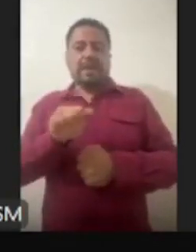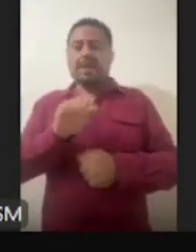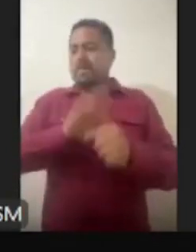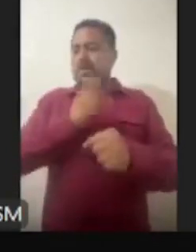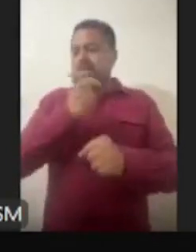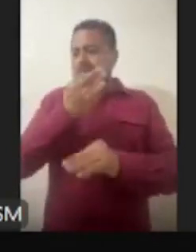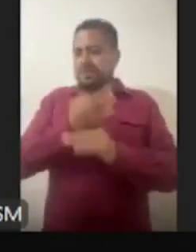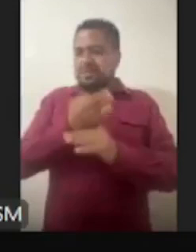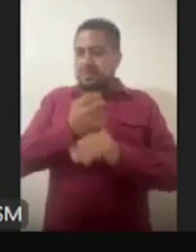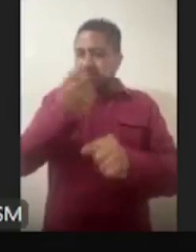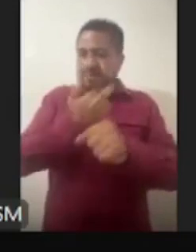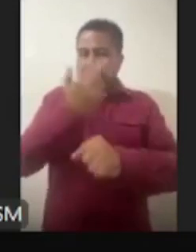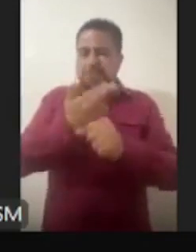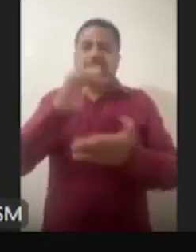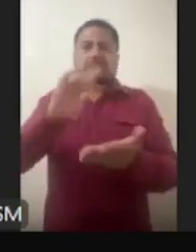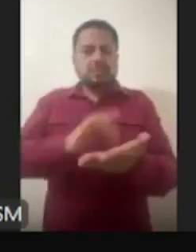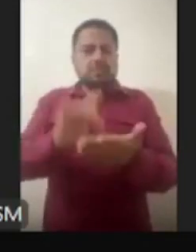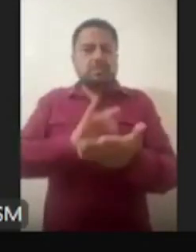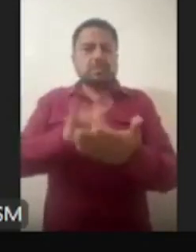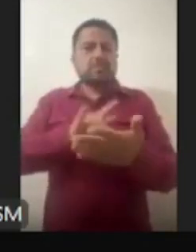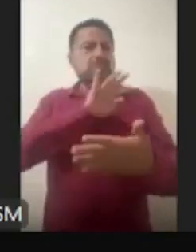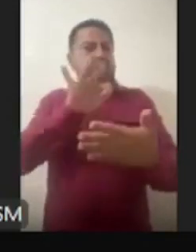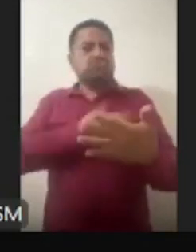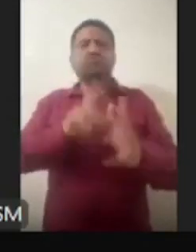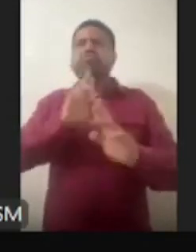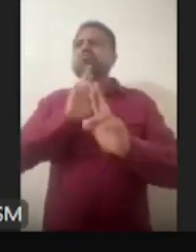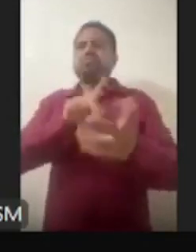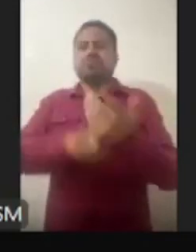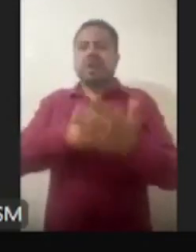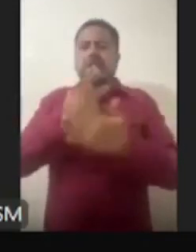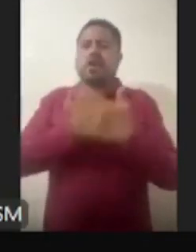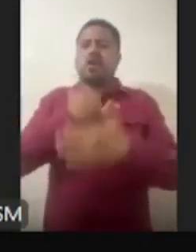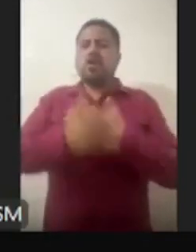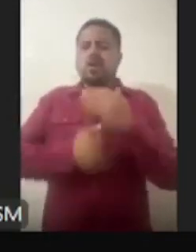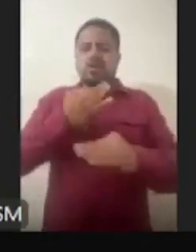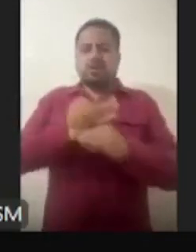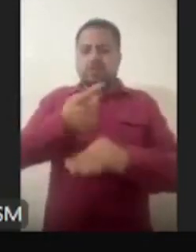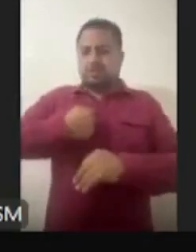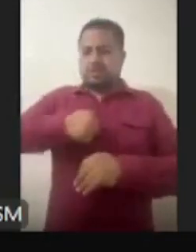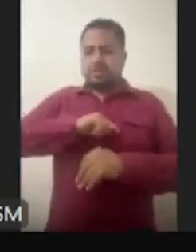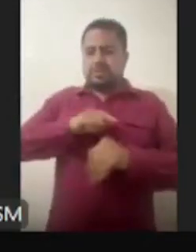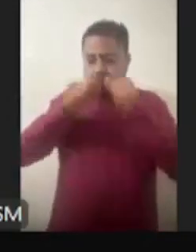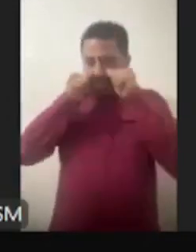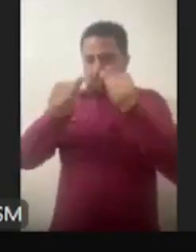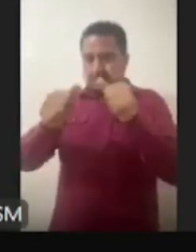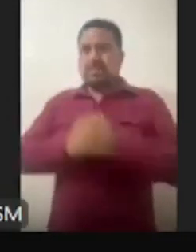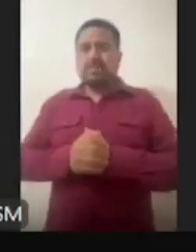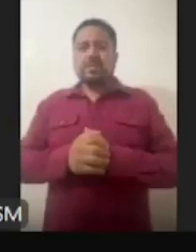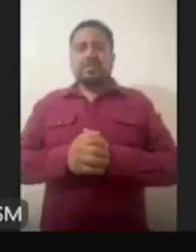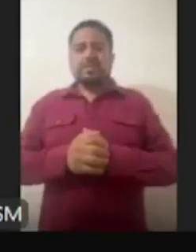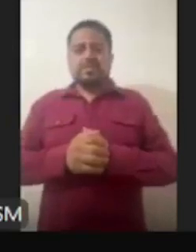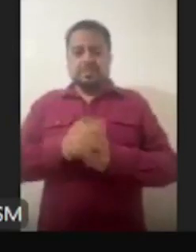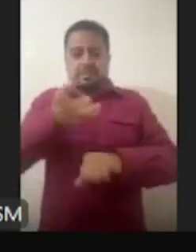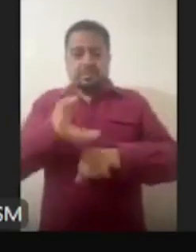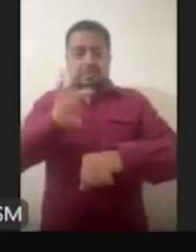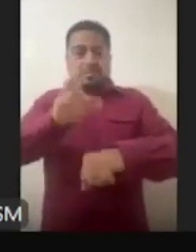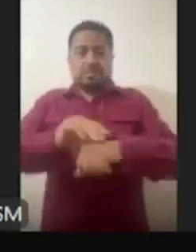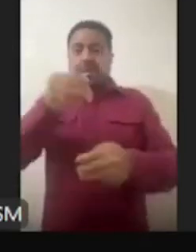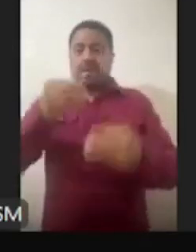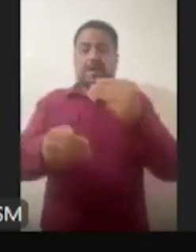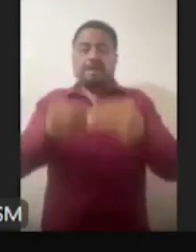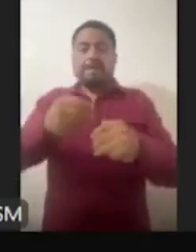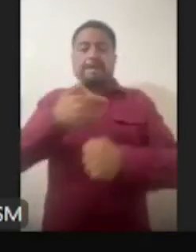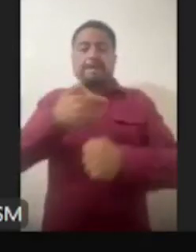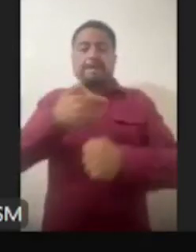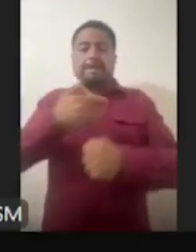nos apoye con la cuenta y los resolutivos del proyecto que nos ocupa. Con su autorización, magistrada presidenta, el juicio electoral ciudadano fue